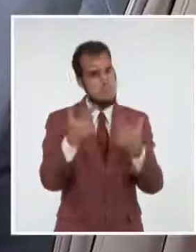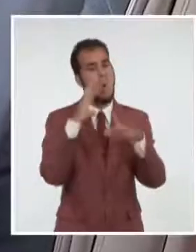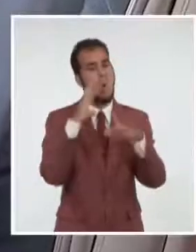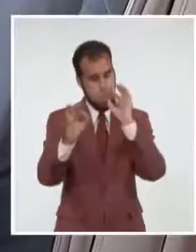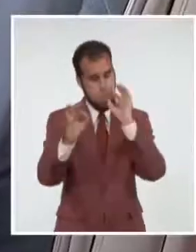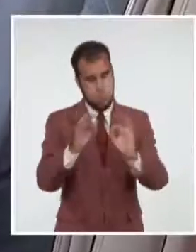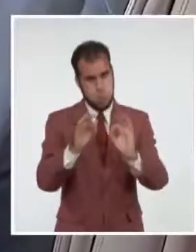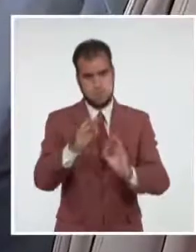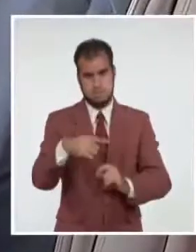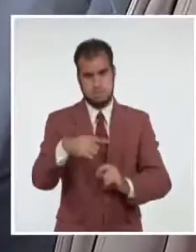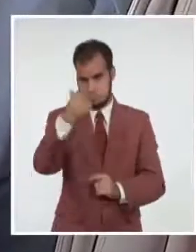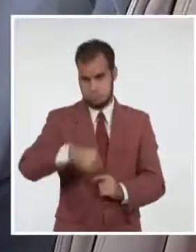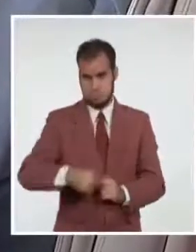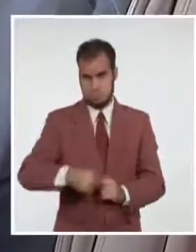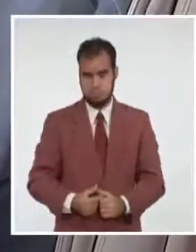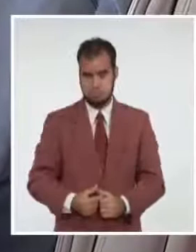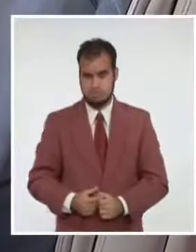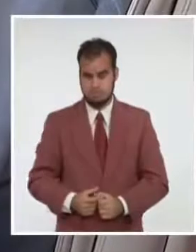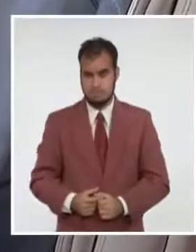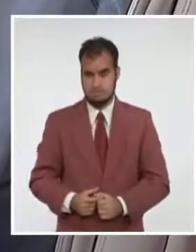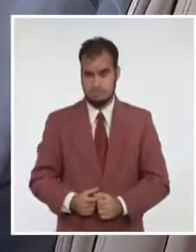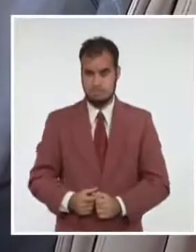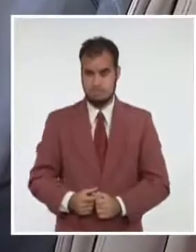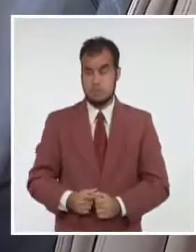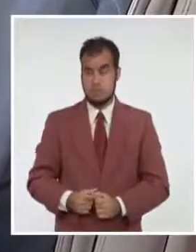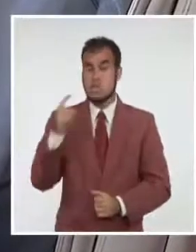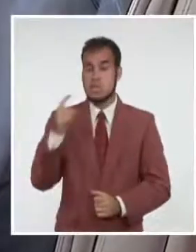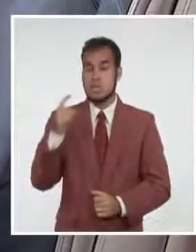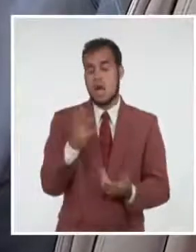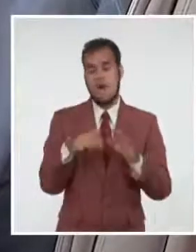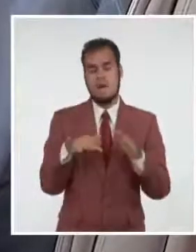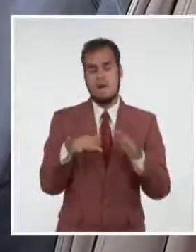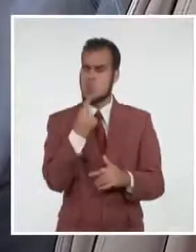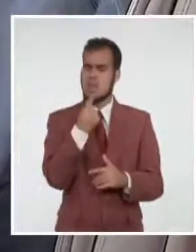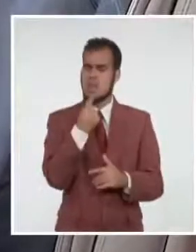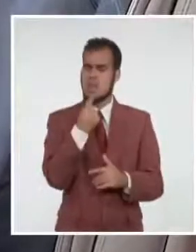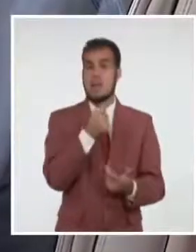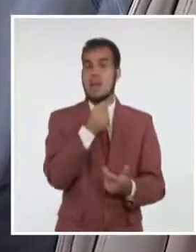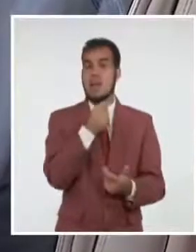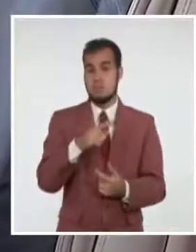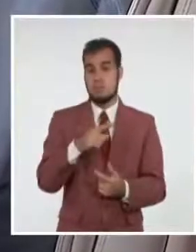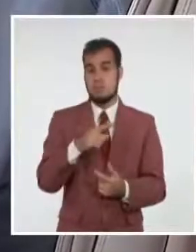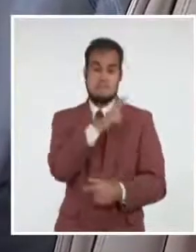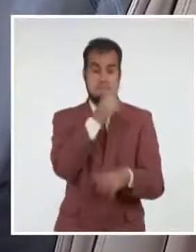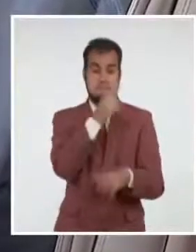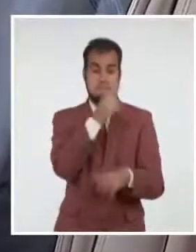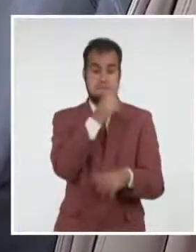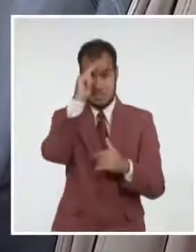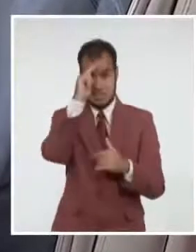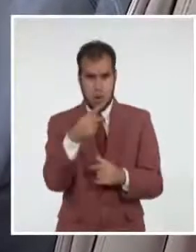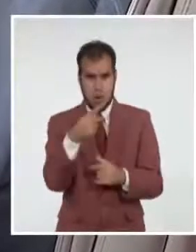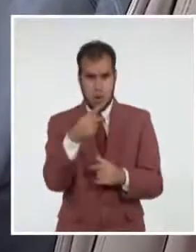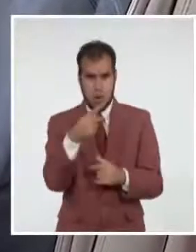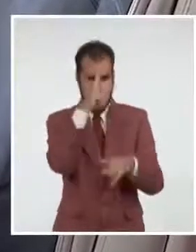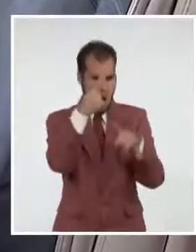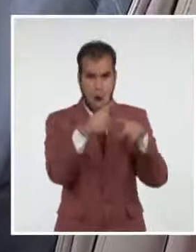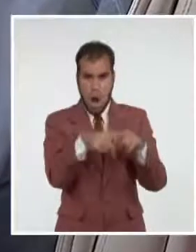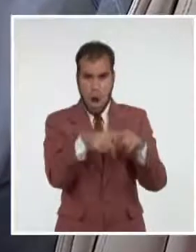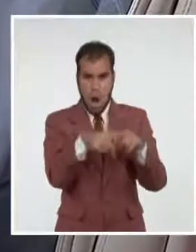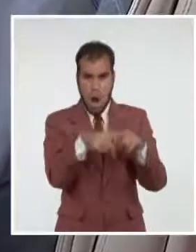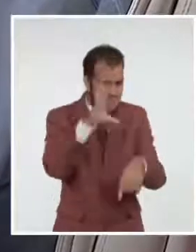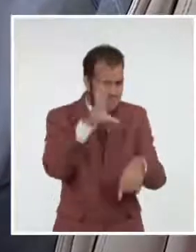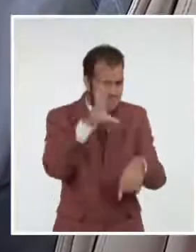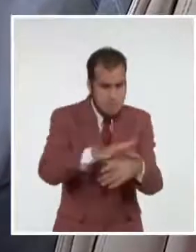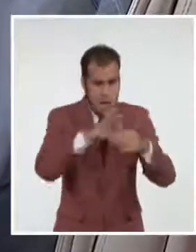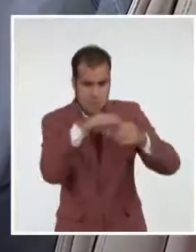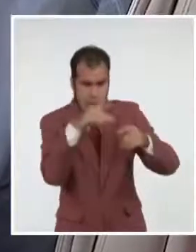hablando de una situación en la que está el sistema de salud, por un lado, lidiando con los enfermos y con las personas más graves, y por el